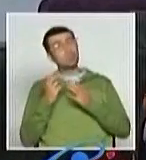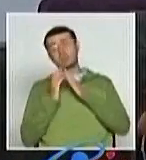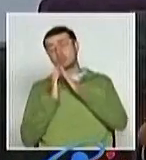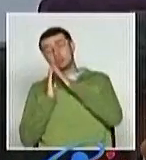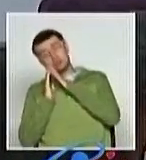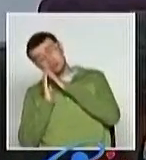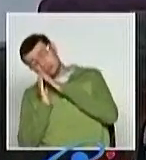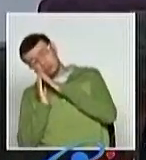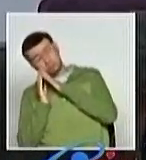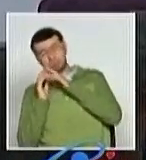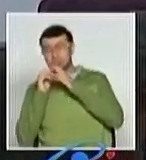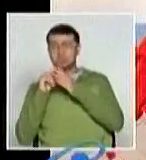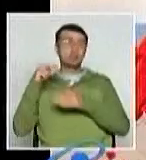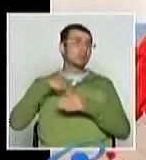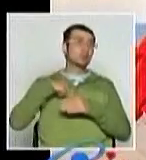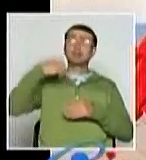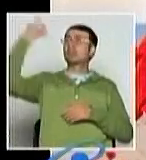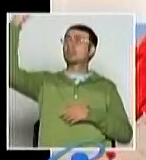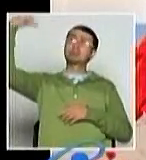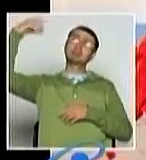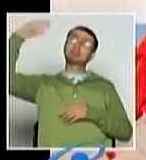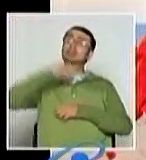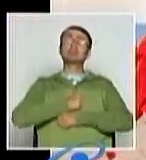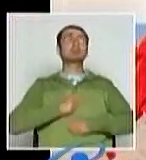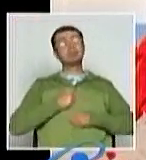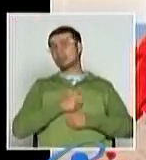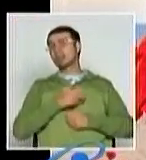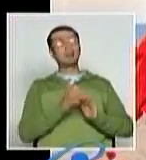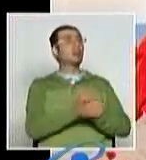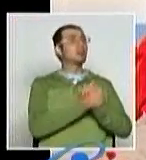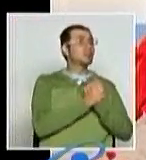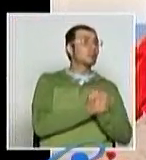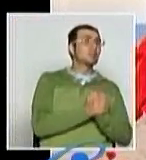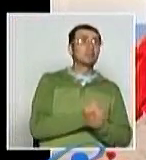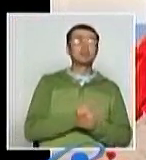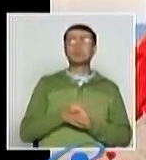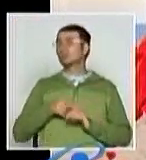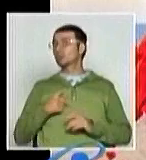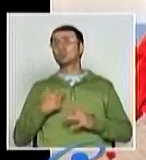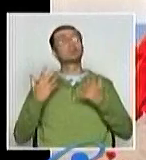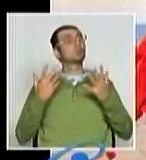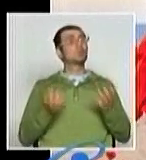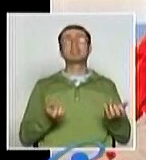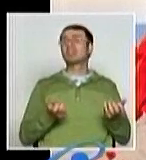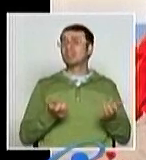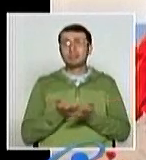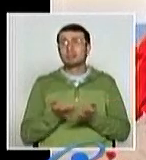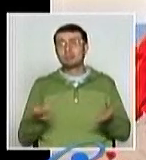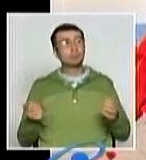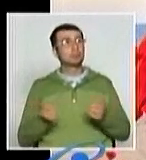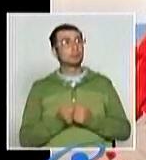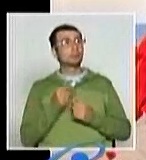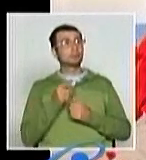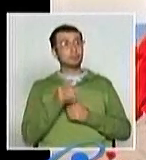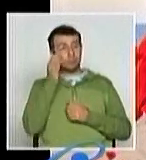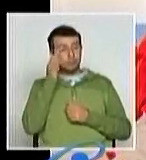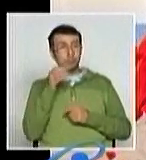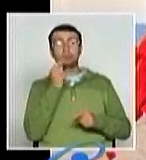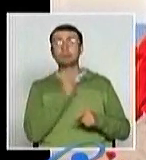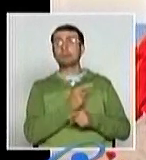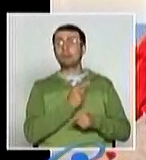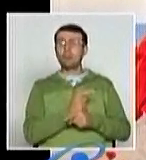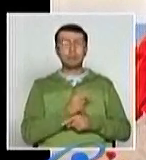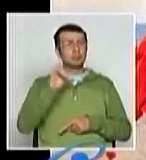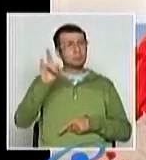quiere bañarse no quiere ir al baño quiere saludar no quiere ser absolutamente nada posiblemente en ese momento tienes una hormona que